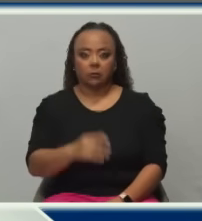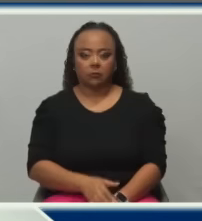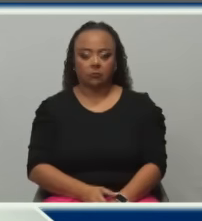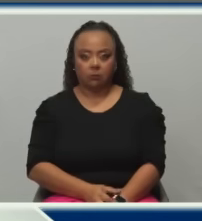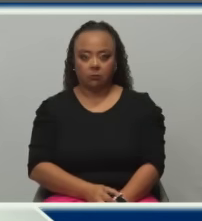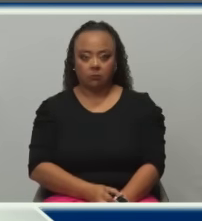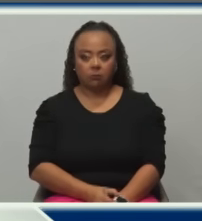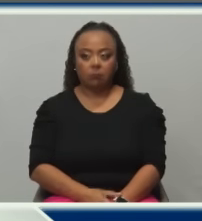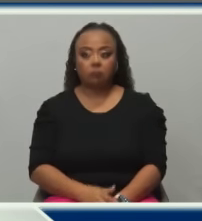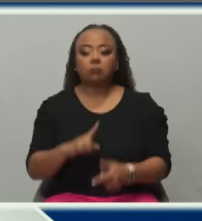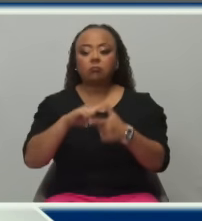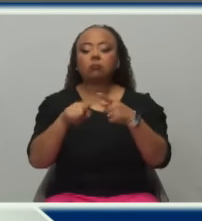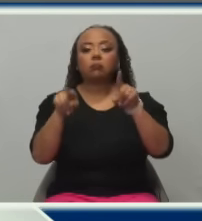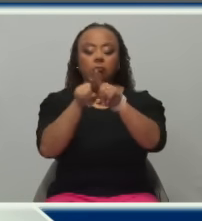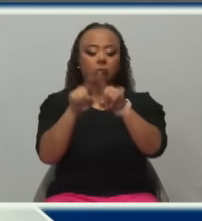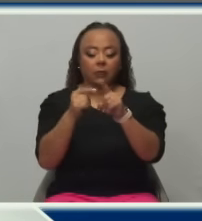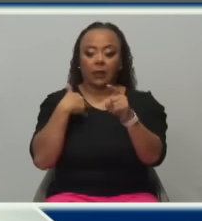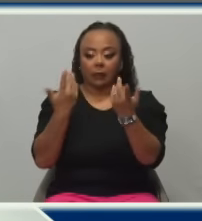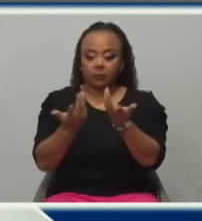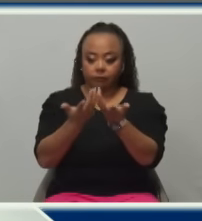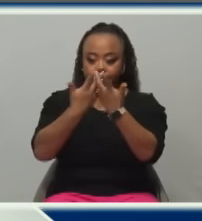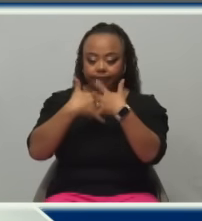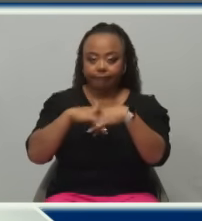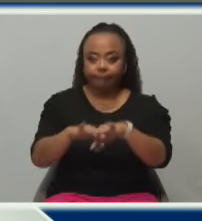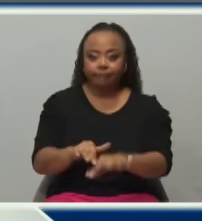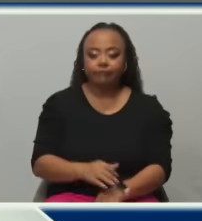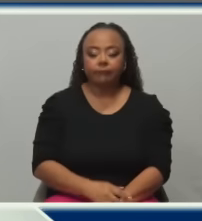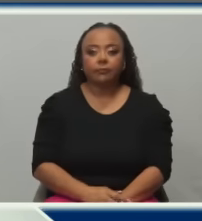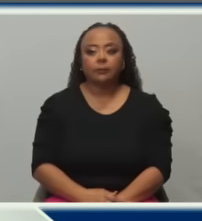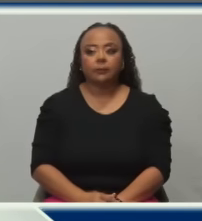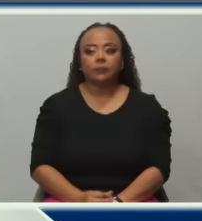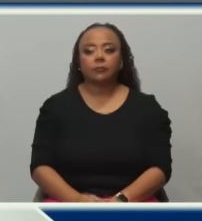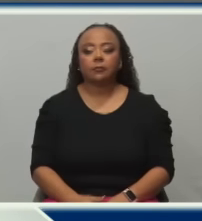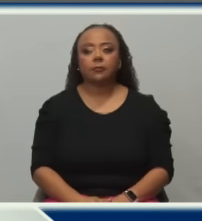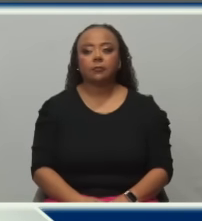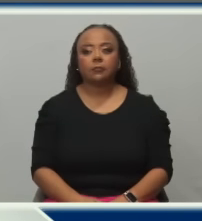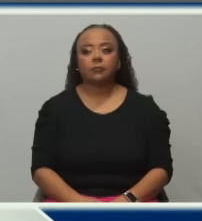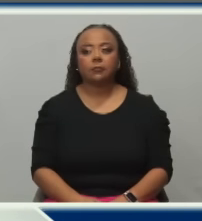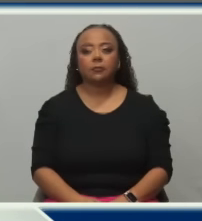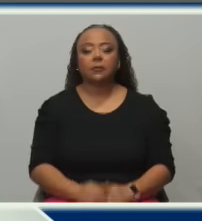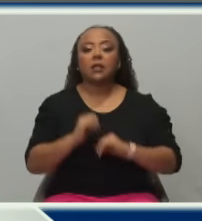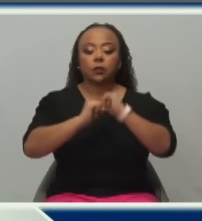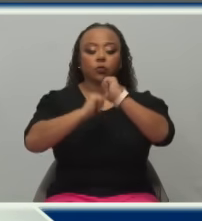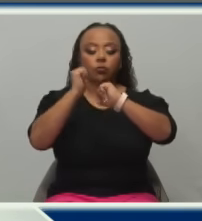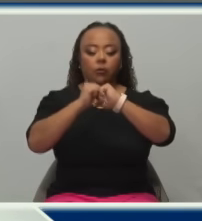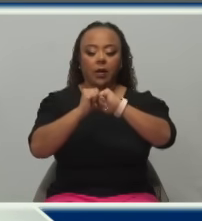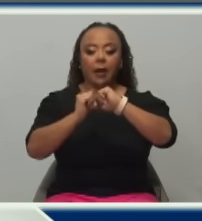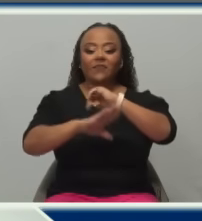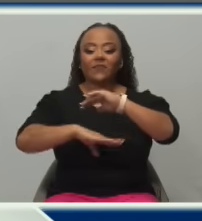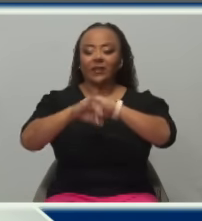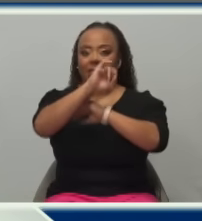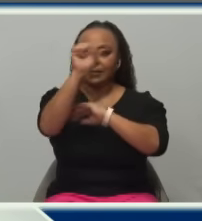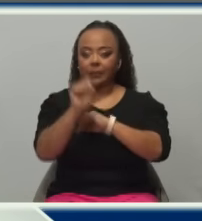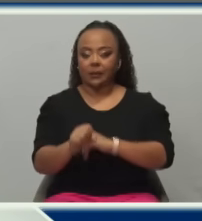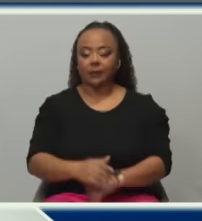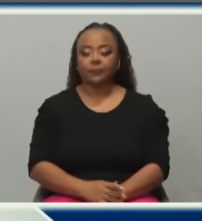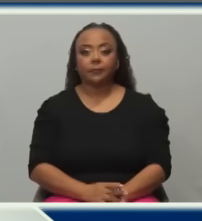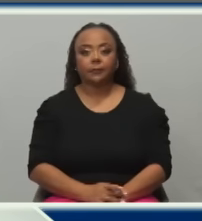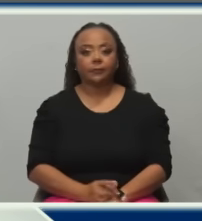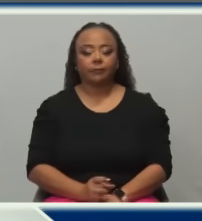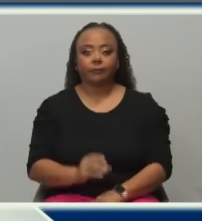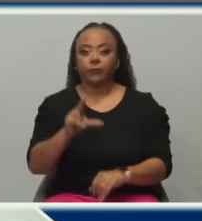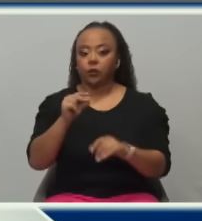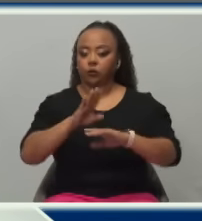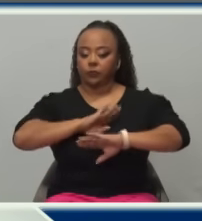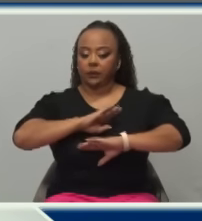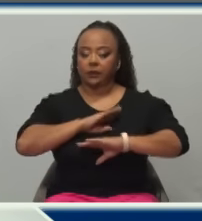también también hay un engranaje relativamente estructural de la base de esa prisa que no está dando la